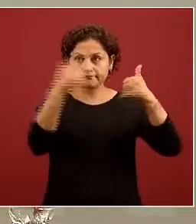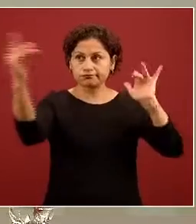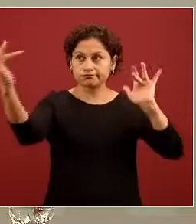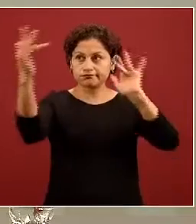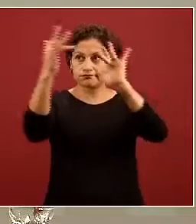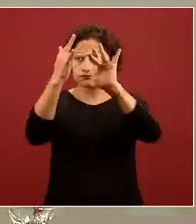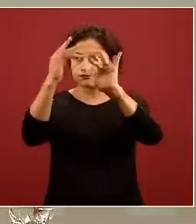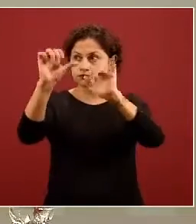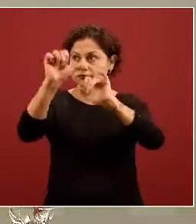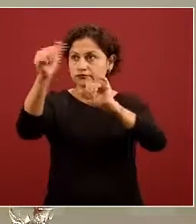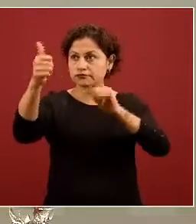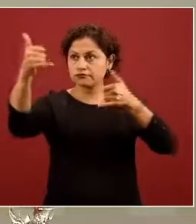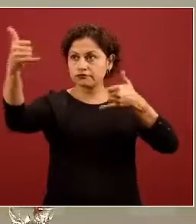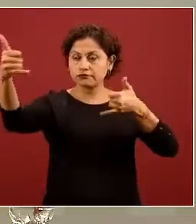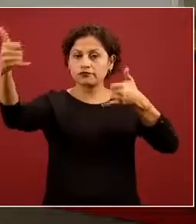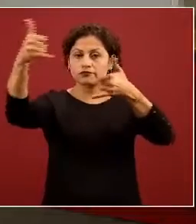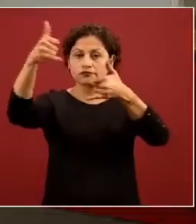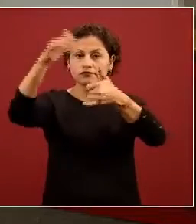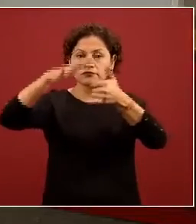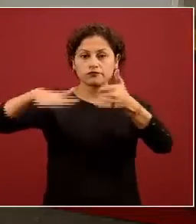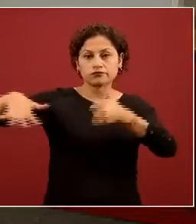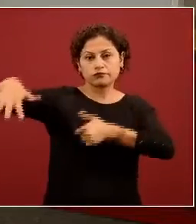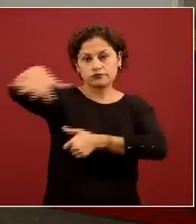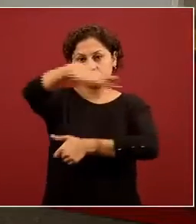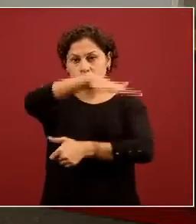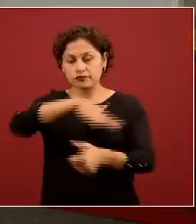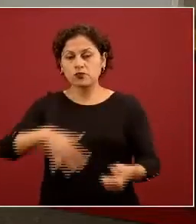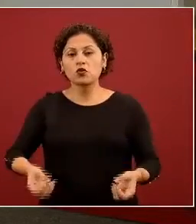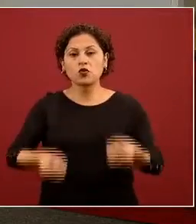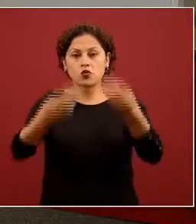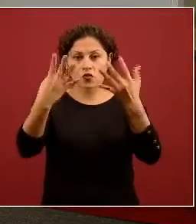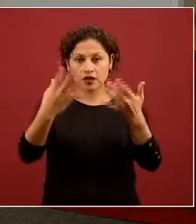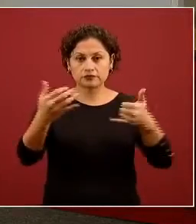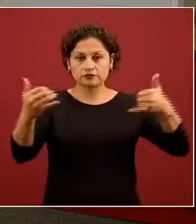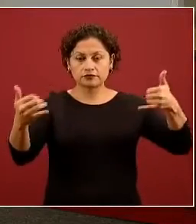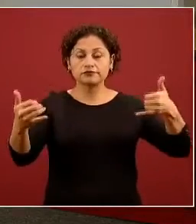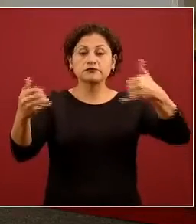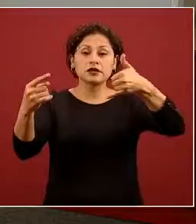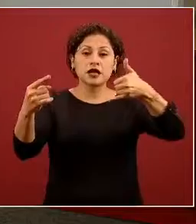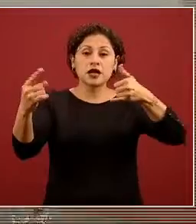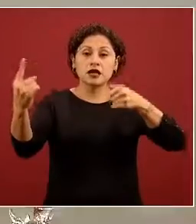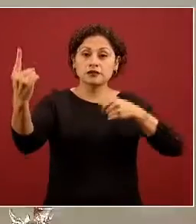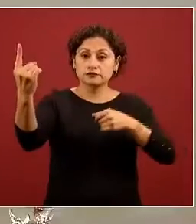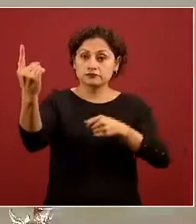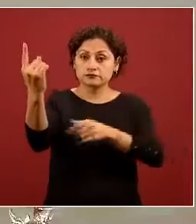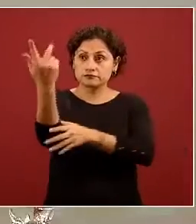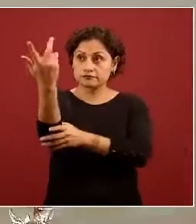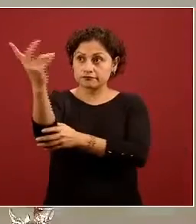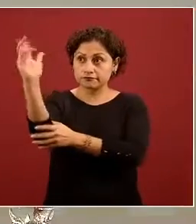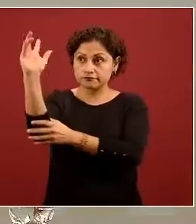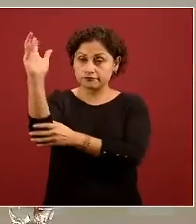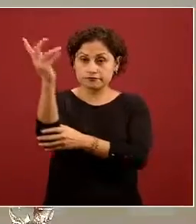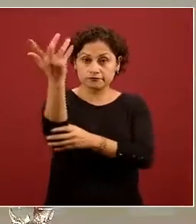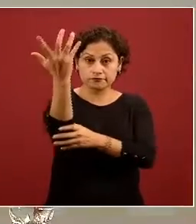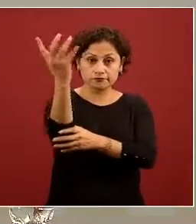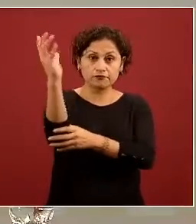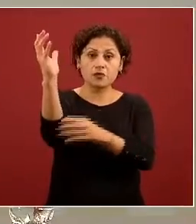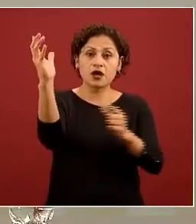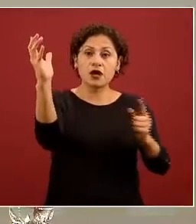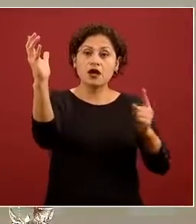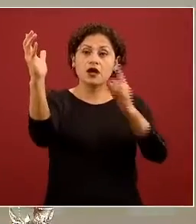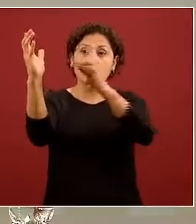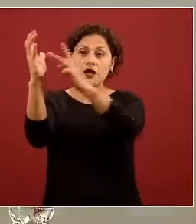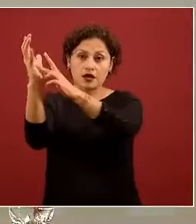pertenece a un espacio de cobertura de una antena. Cuando se cambia de espacio de cobertura, se conecta a otra antena y esa es la medida de